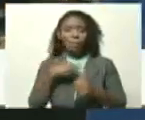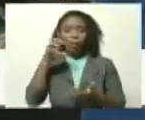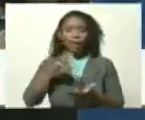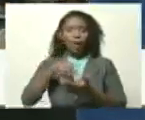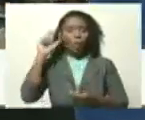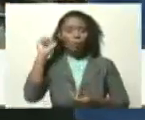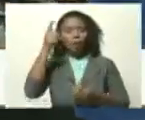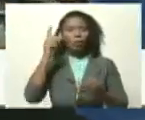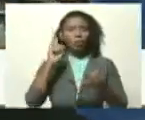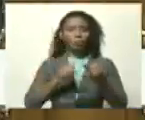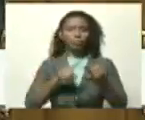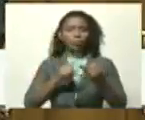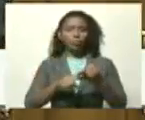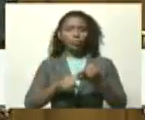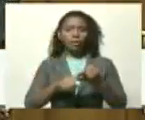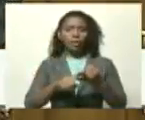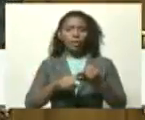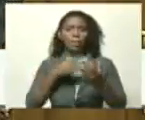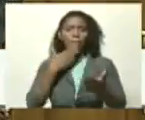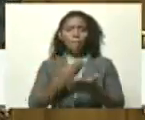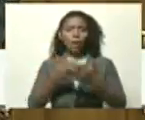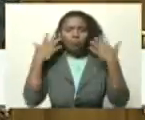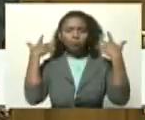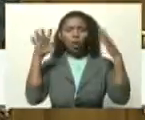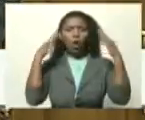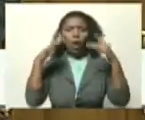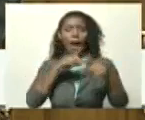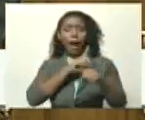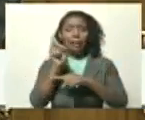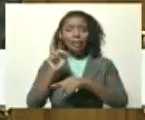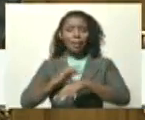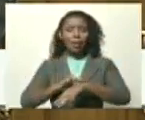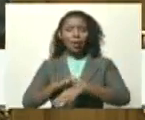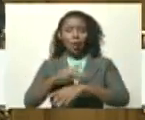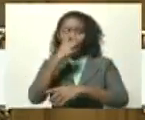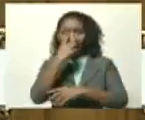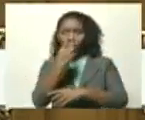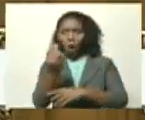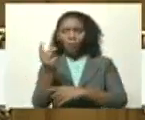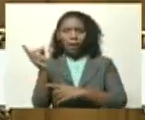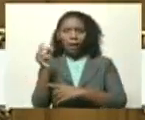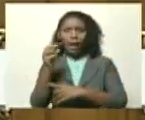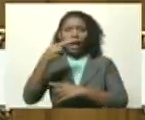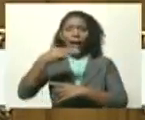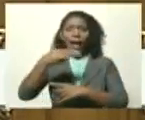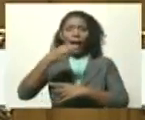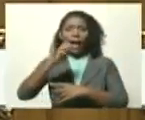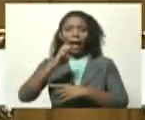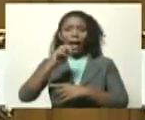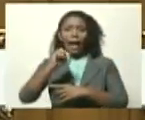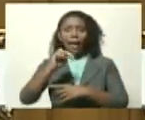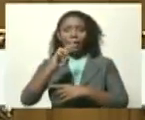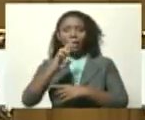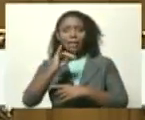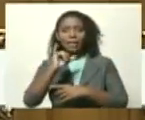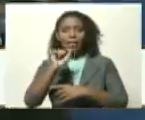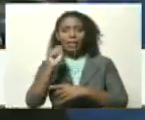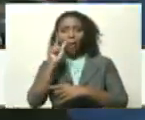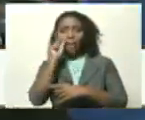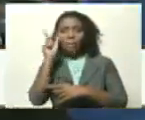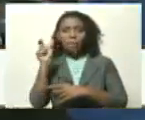Guárico. Pido un aplauso para ese médico de los pobres, Henry Ventura Moreno.